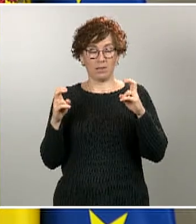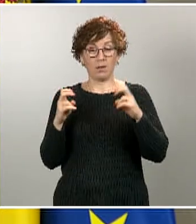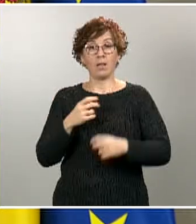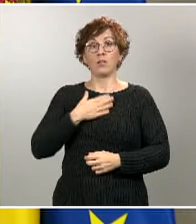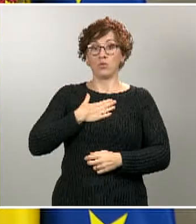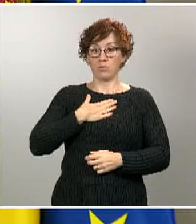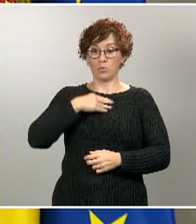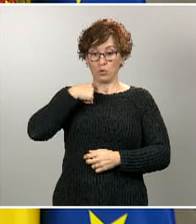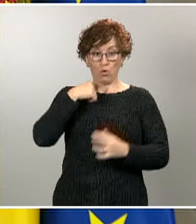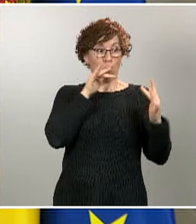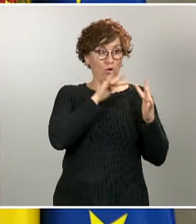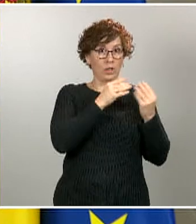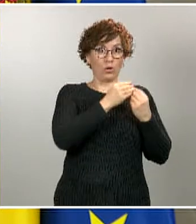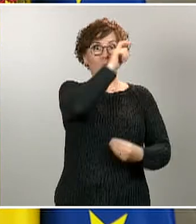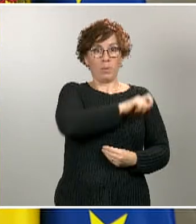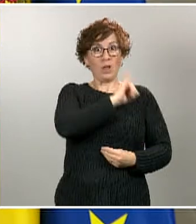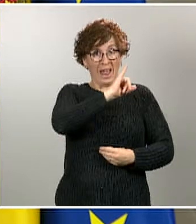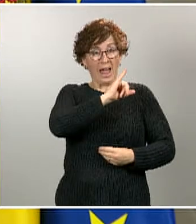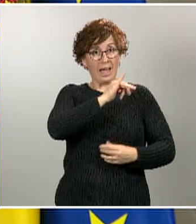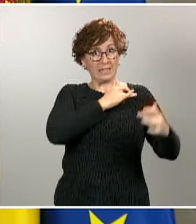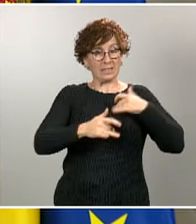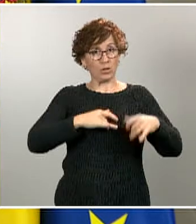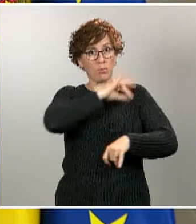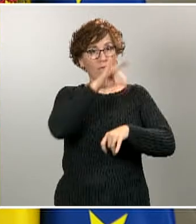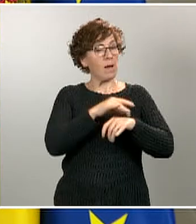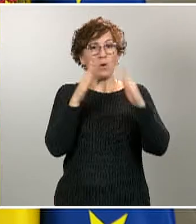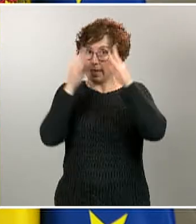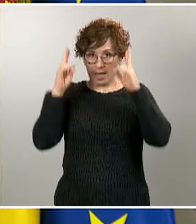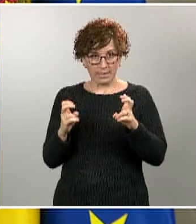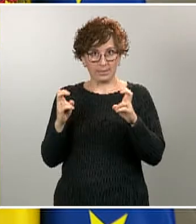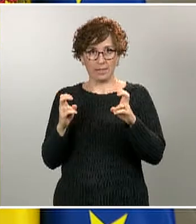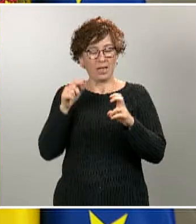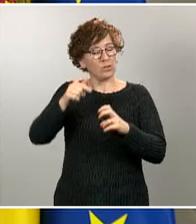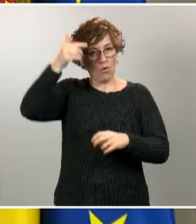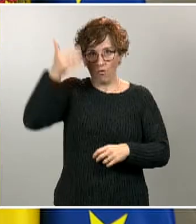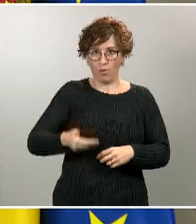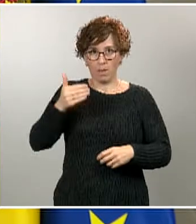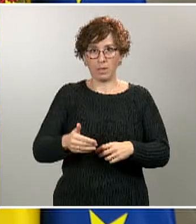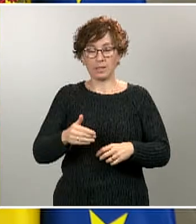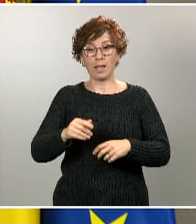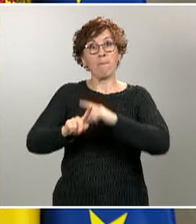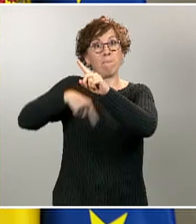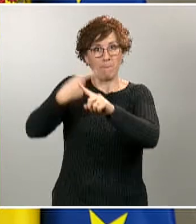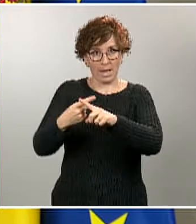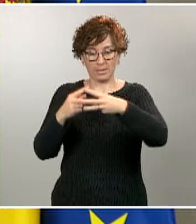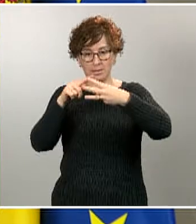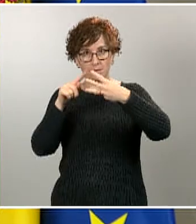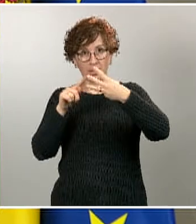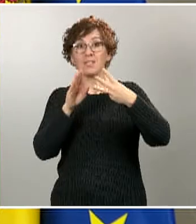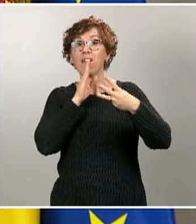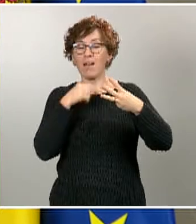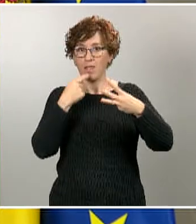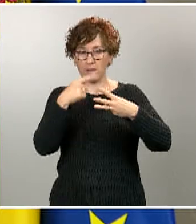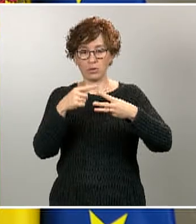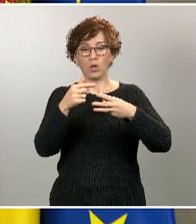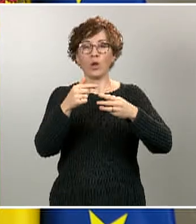casa, y luego hay 3 medidas sobre las que quiero insistir que son las realmente relevantes y las que evitan el contagio. La distancia interpersonal, mínimo